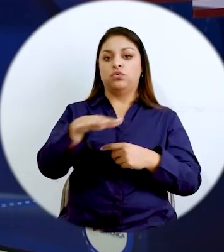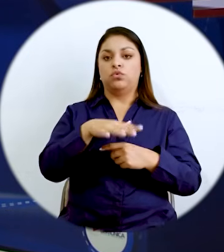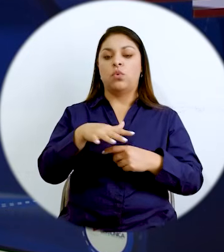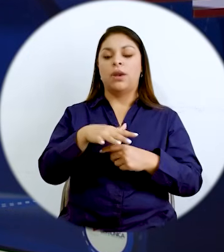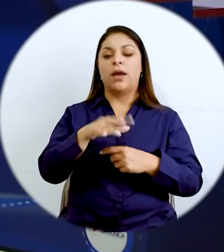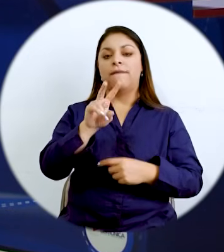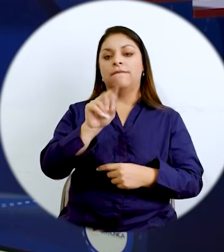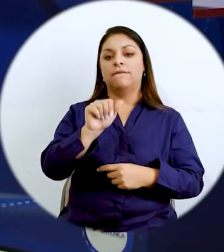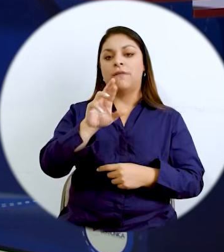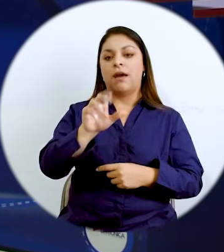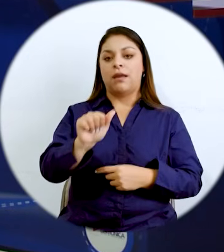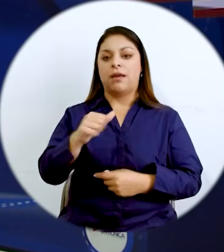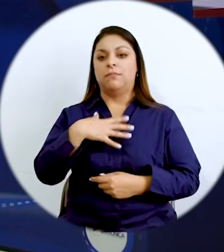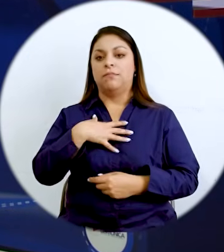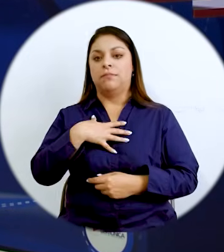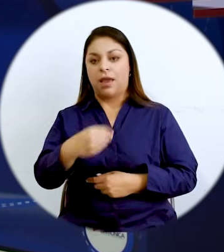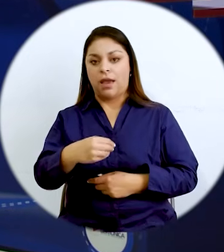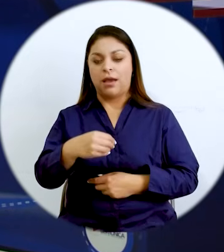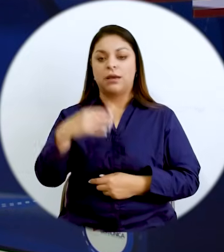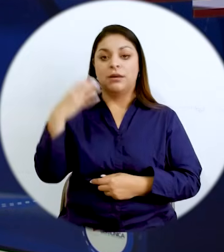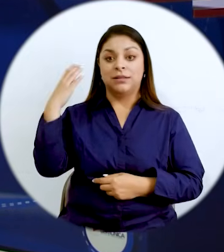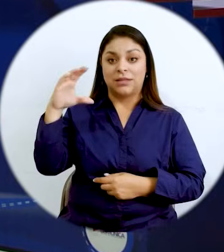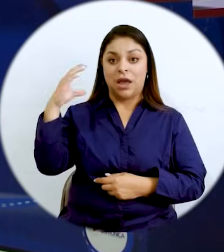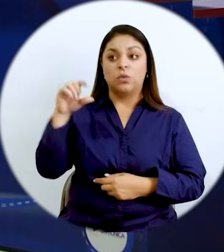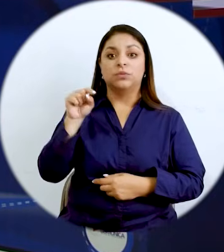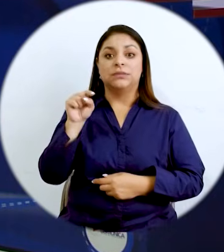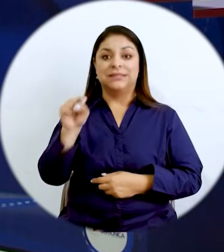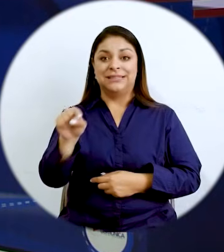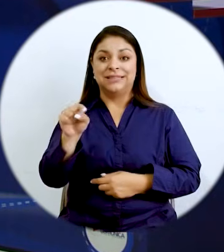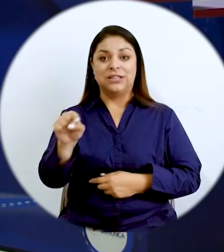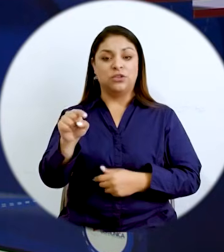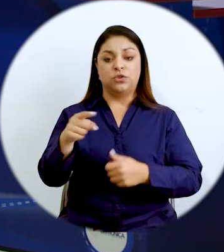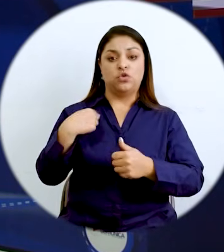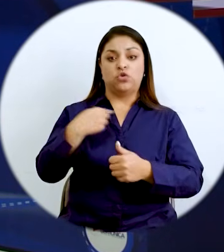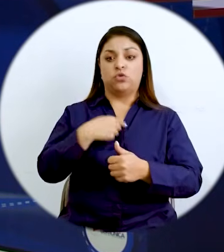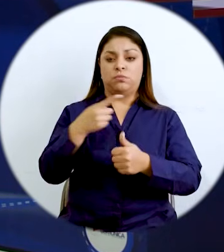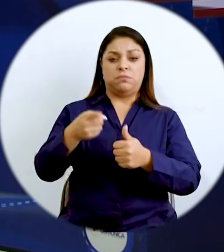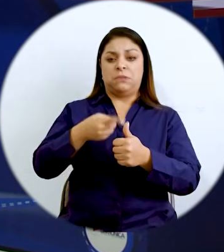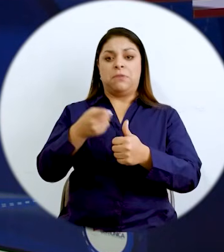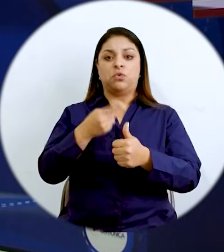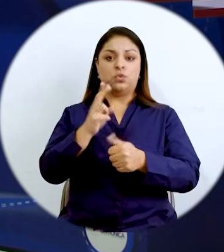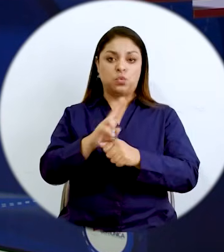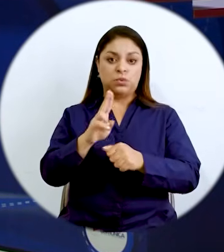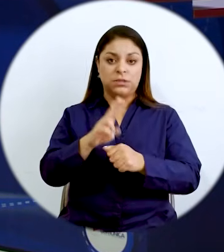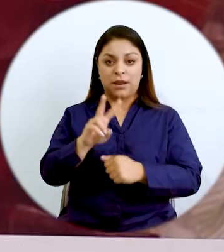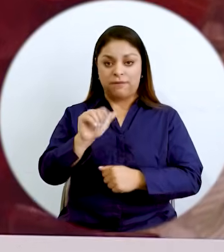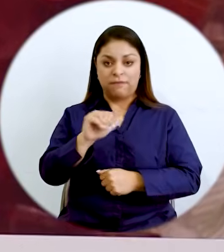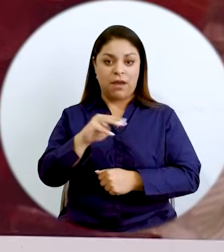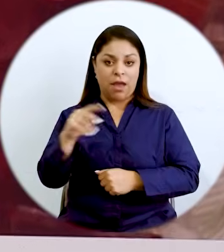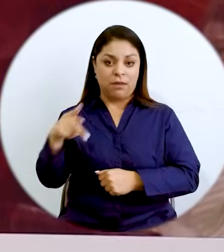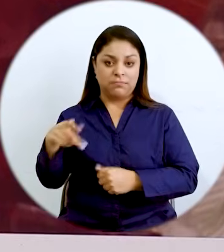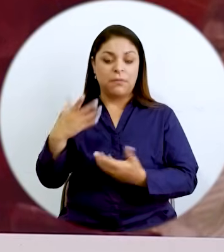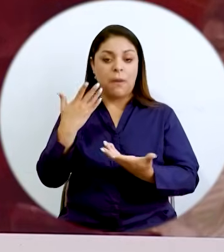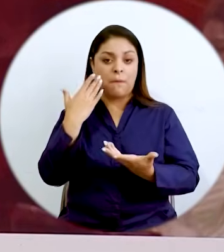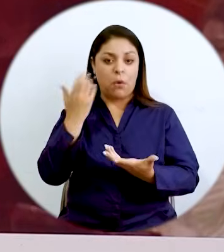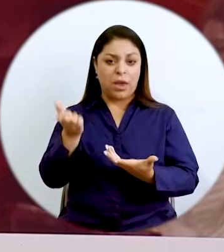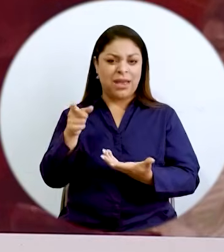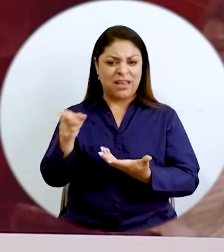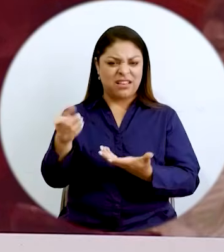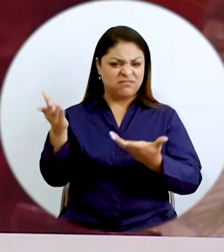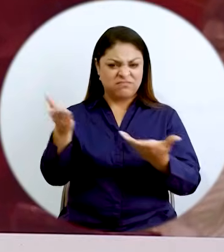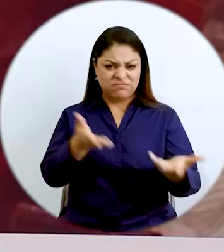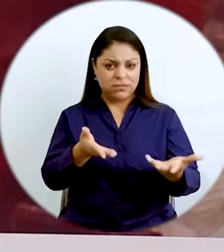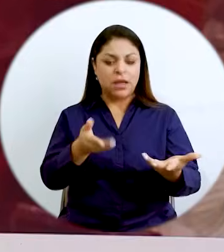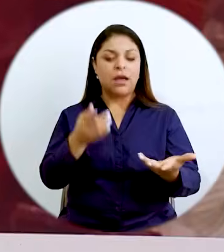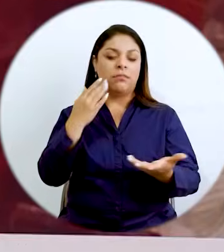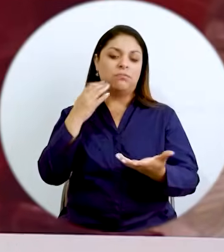los Cartagos, y fuimos de los primeros en usar el VAMP. En realidad vino porque